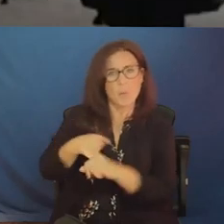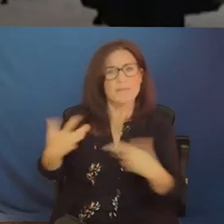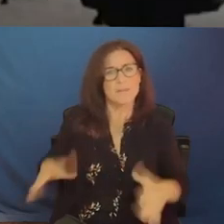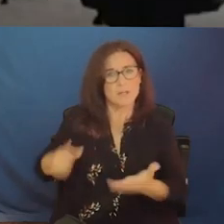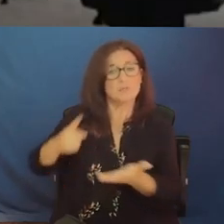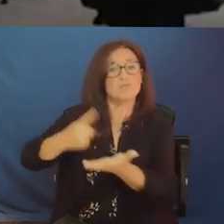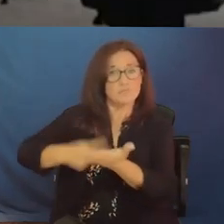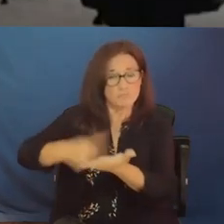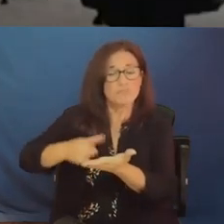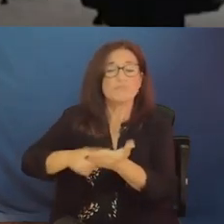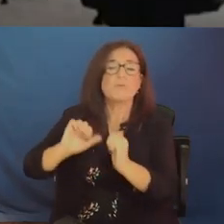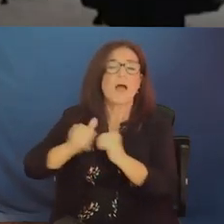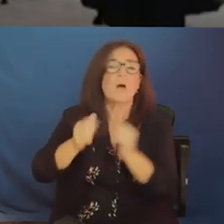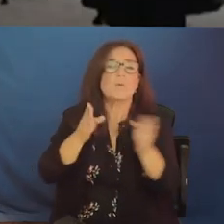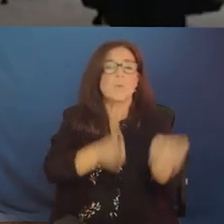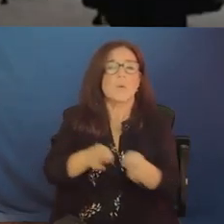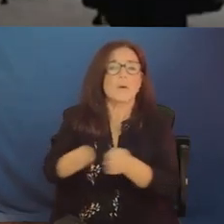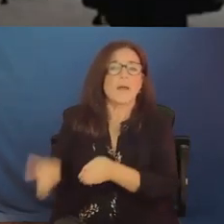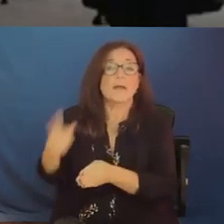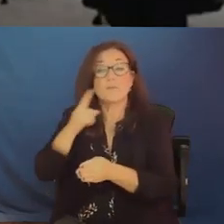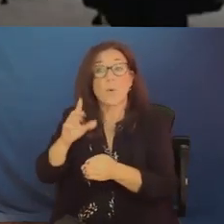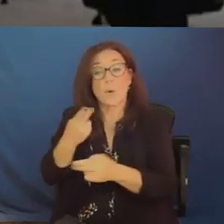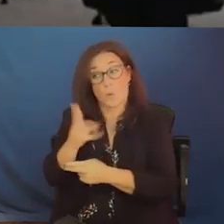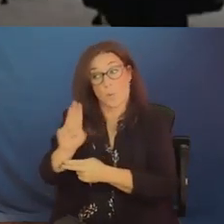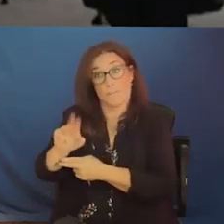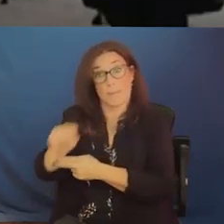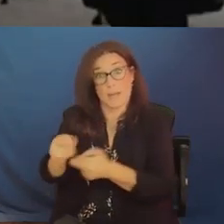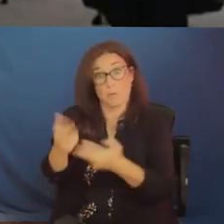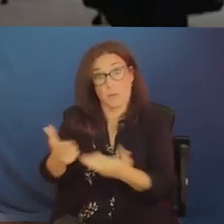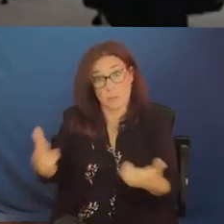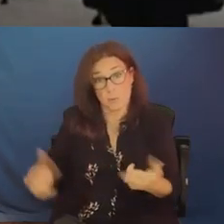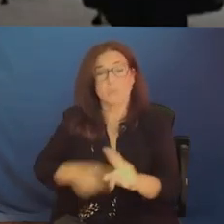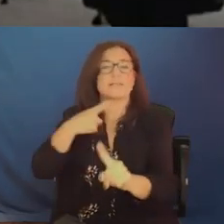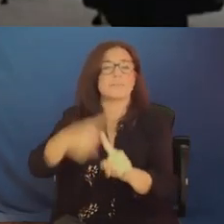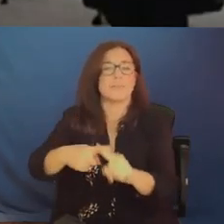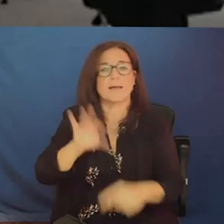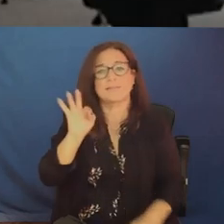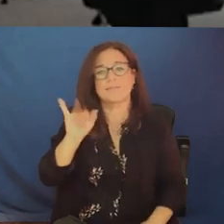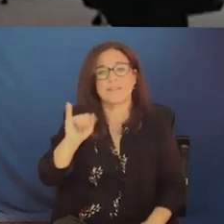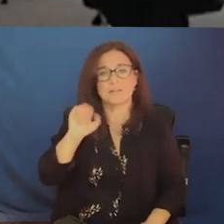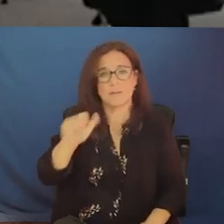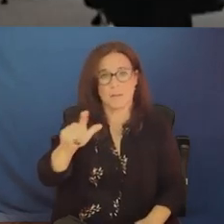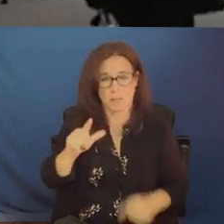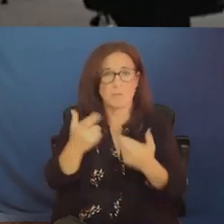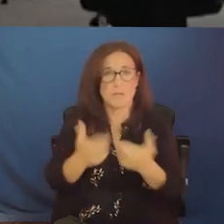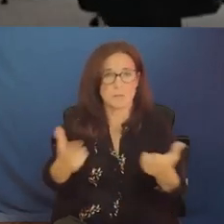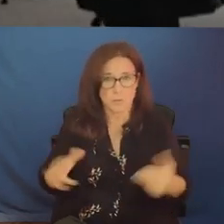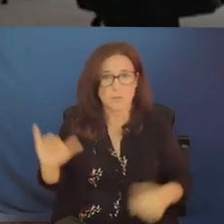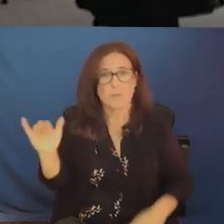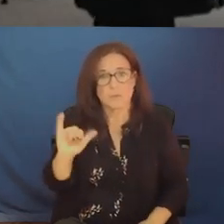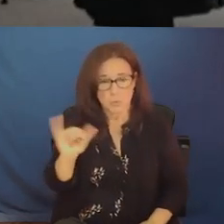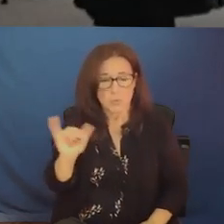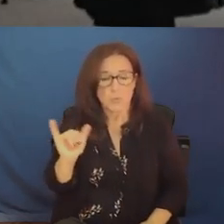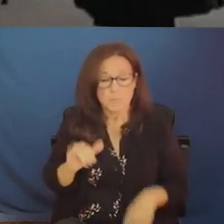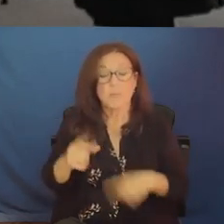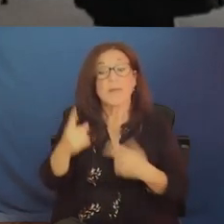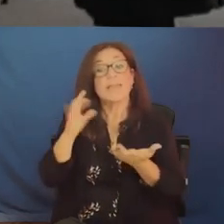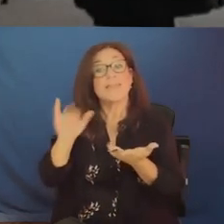compartimos como estamos organizando nuestros recursos fiscales y humanos para poder enmarcar nuestro trabajo con una perspectiva de equidad